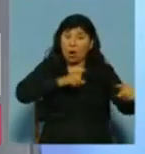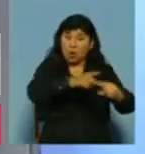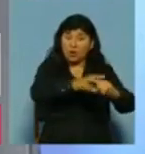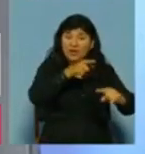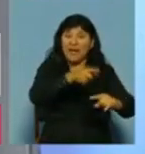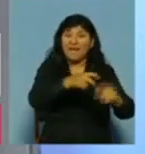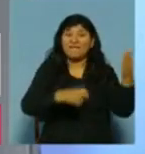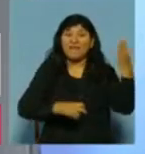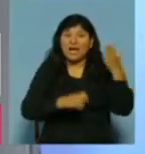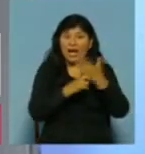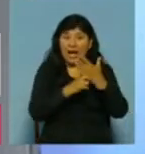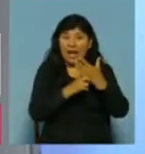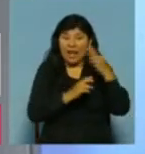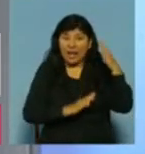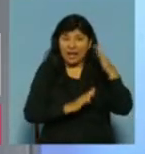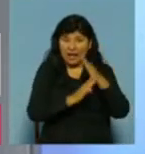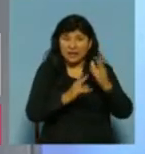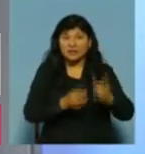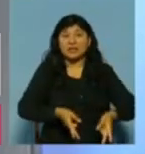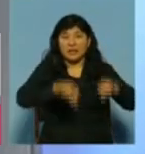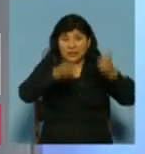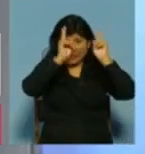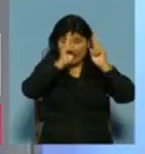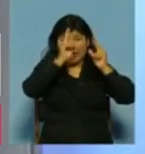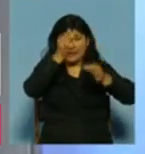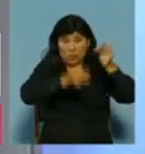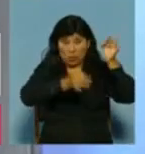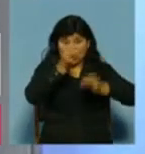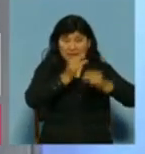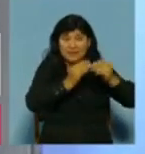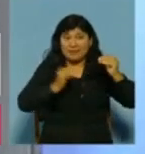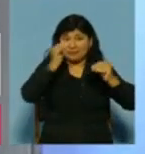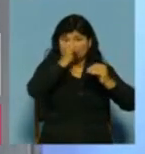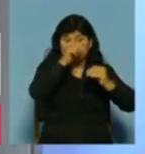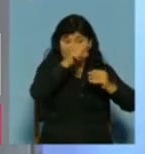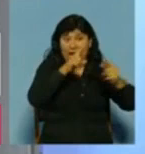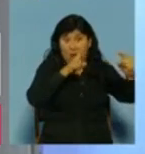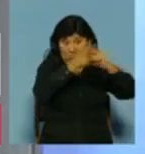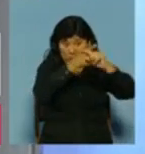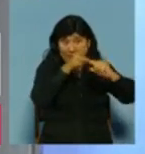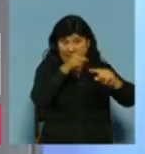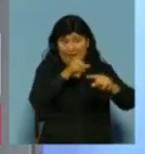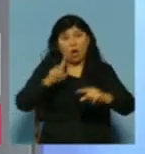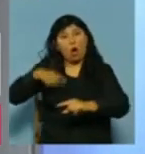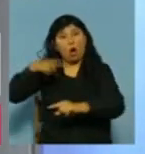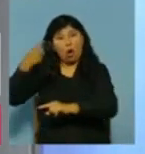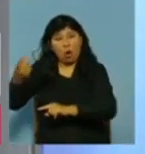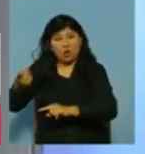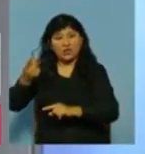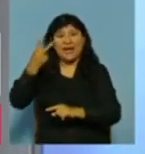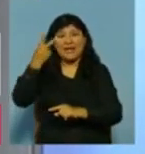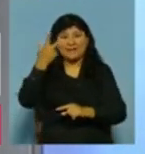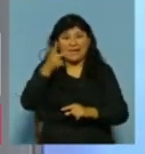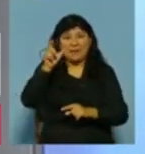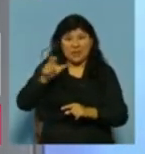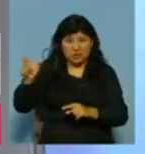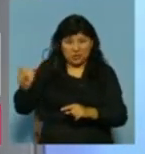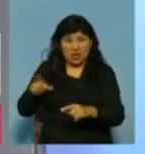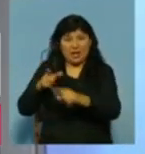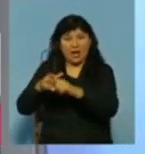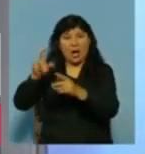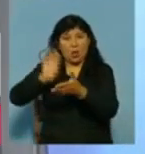El fiscal del Superior Tribunal de Justicia, el doctor Alejandro Fico Seco, y la segunda contra tres miembros puntuales del Tribunal de